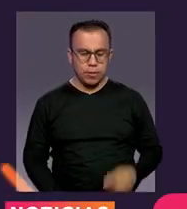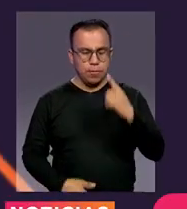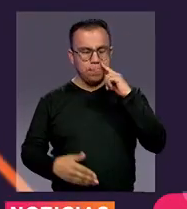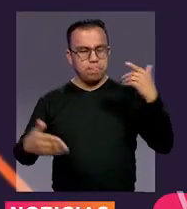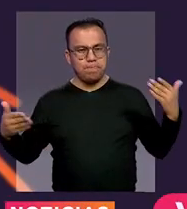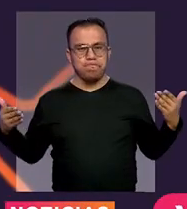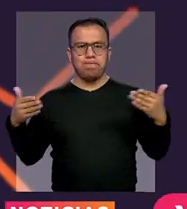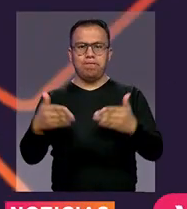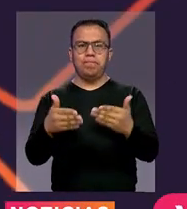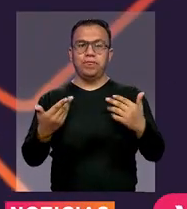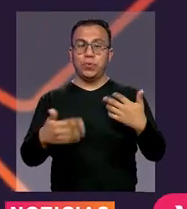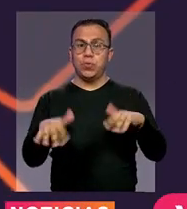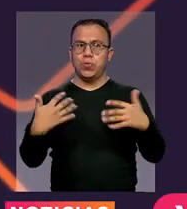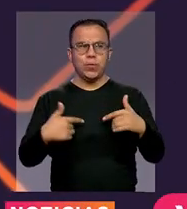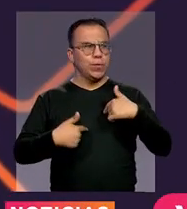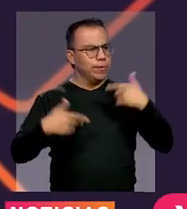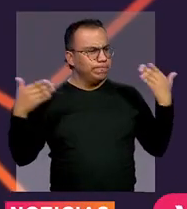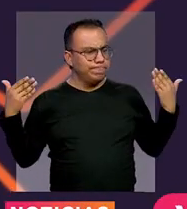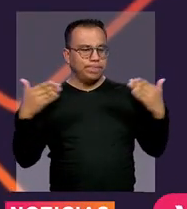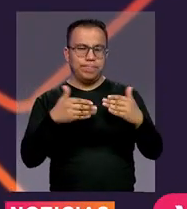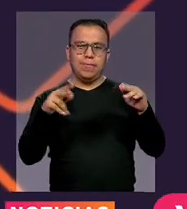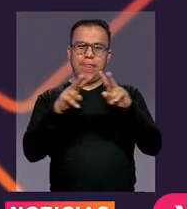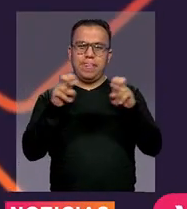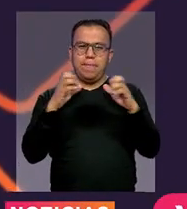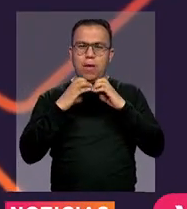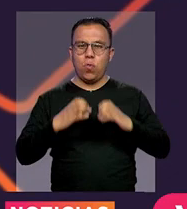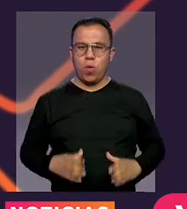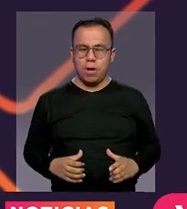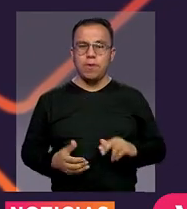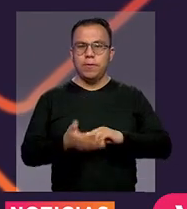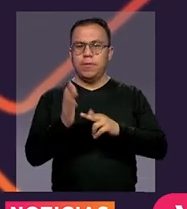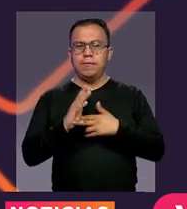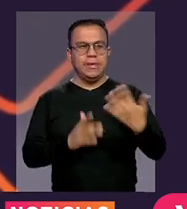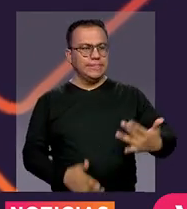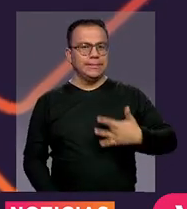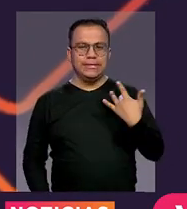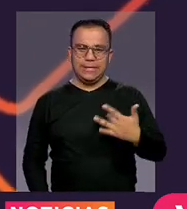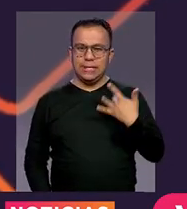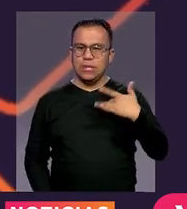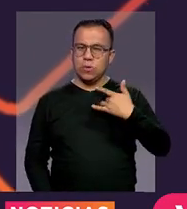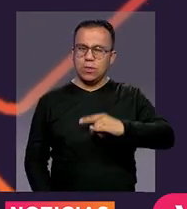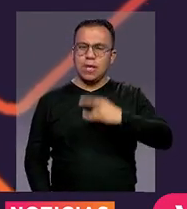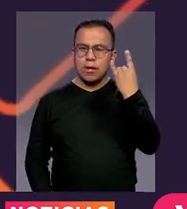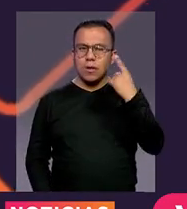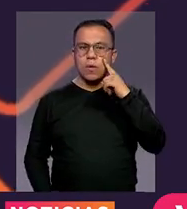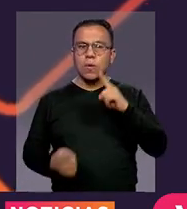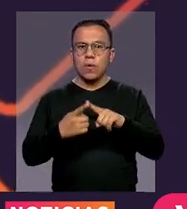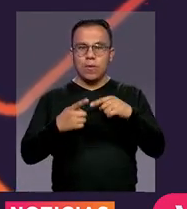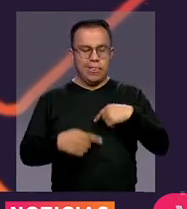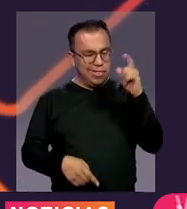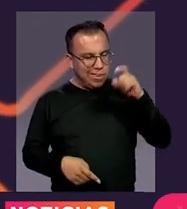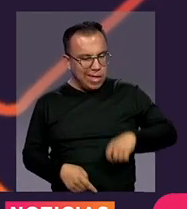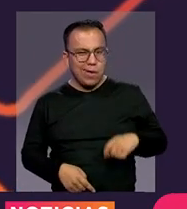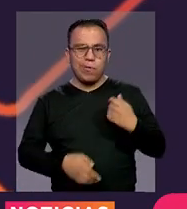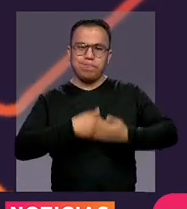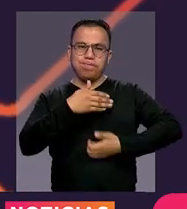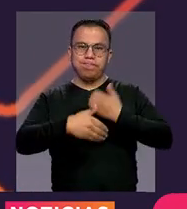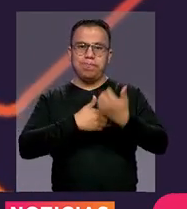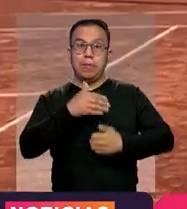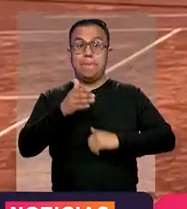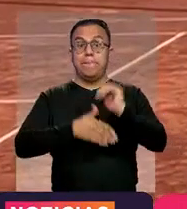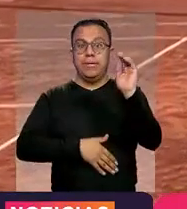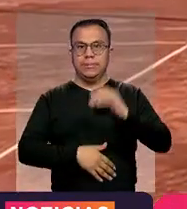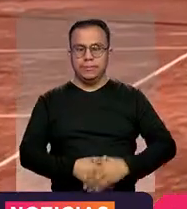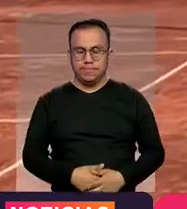enfocando bastante en el tema físico. Siento que todavía es algo que debo potencializar mucho